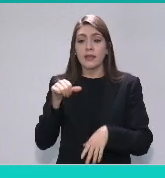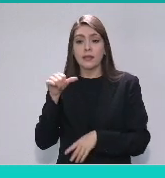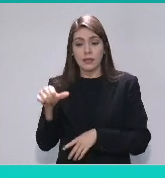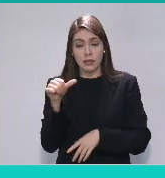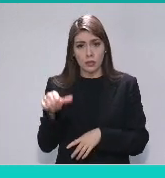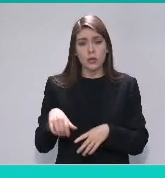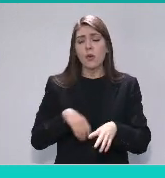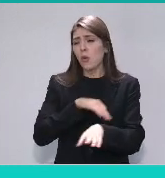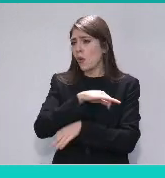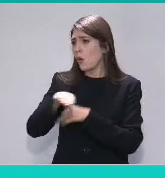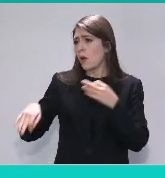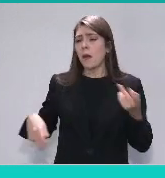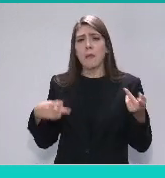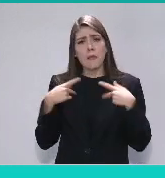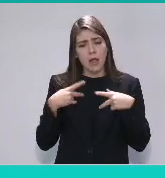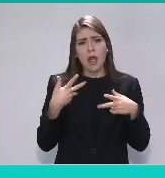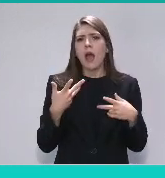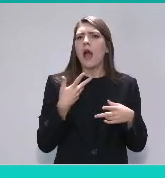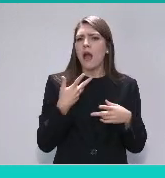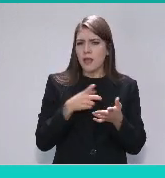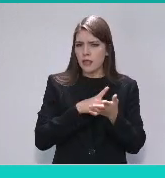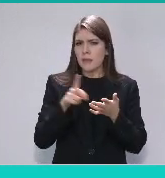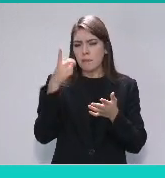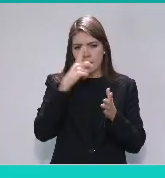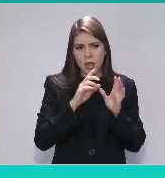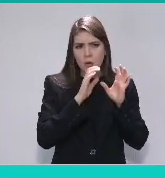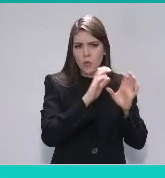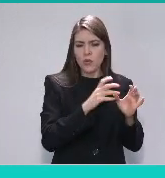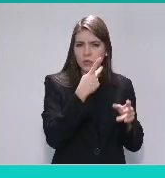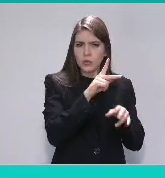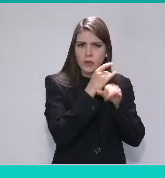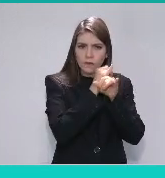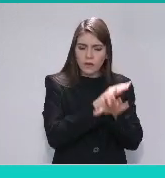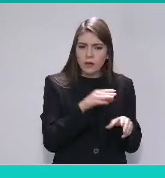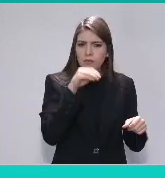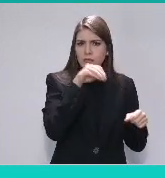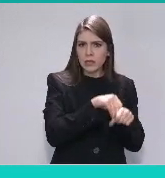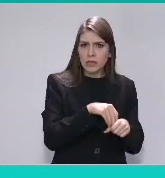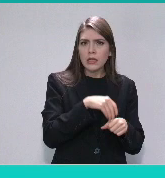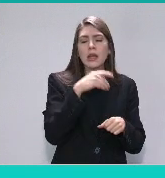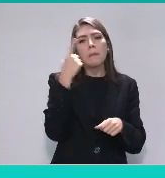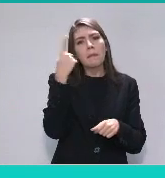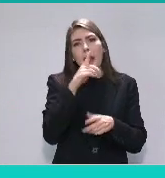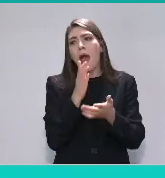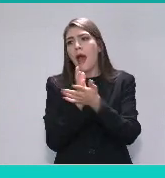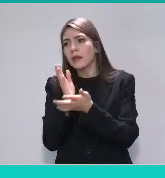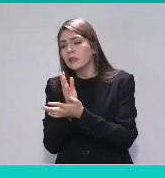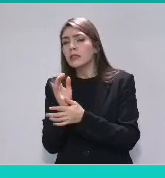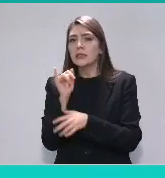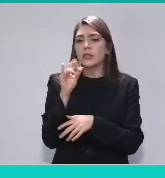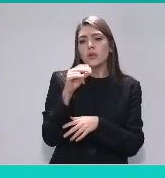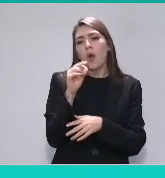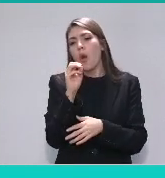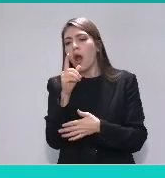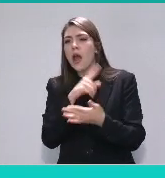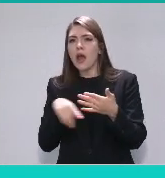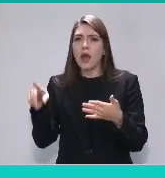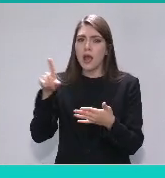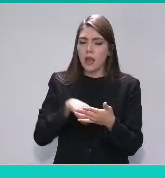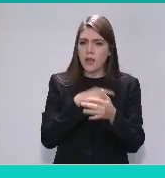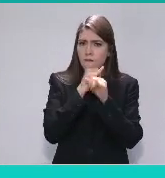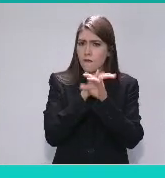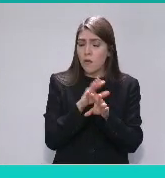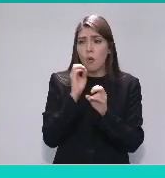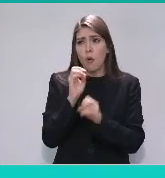de sus datos personales el acceso rectificación y cancelación de los mismos así como a manifestar su